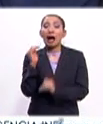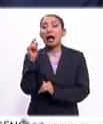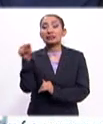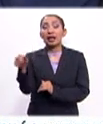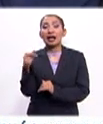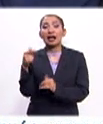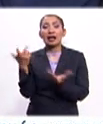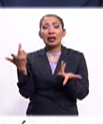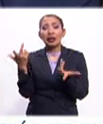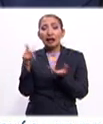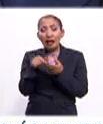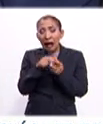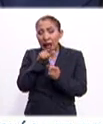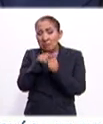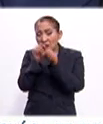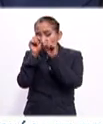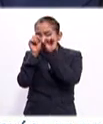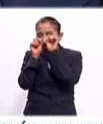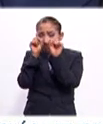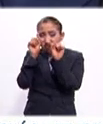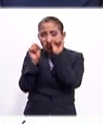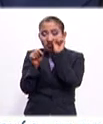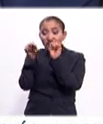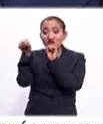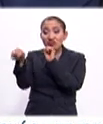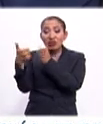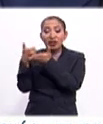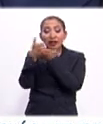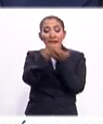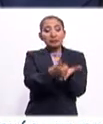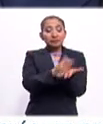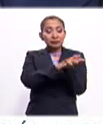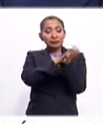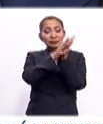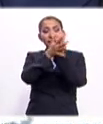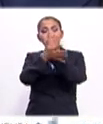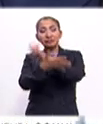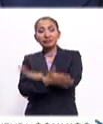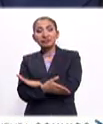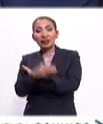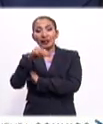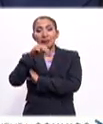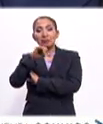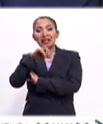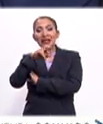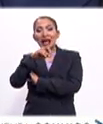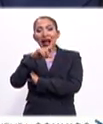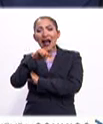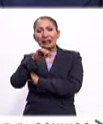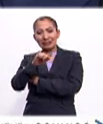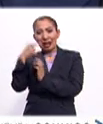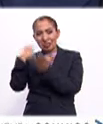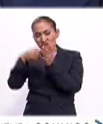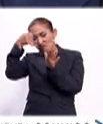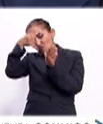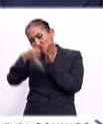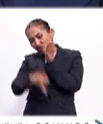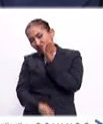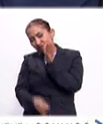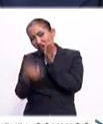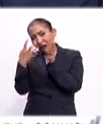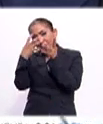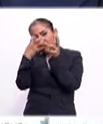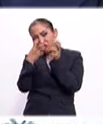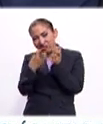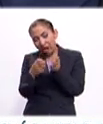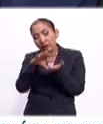más de seres diminutos que ayudan a la transformación de minerales en